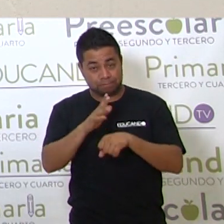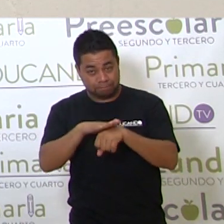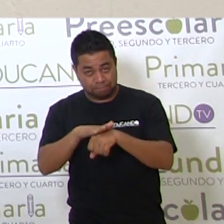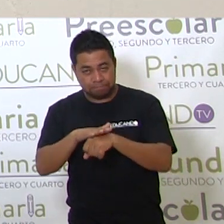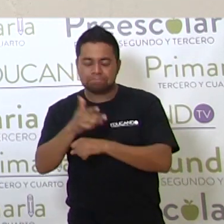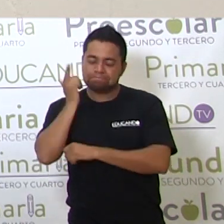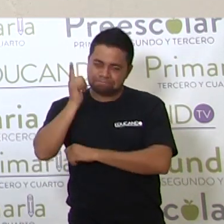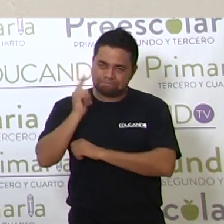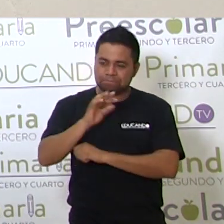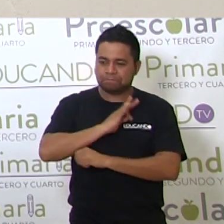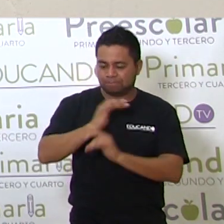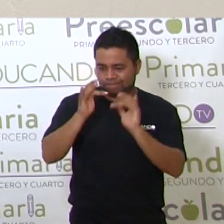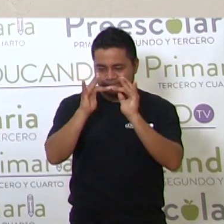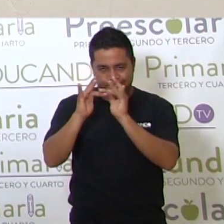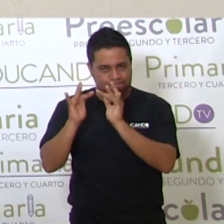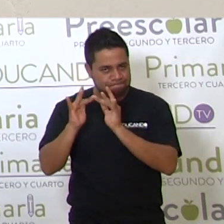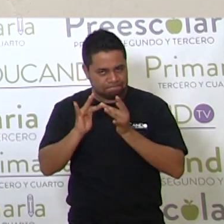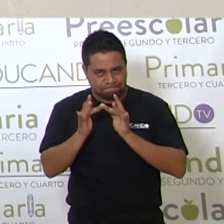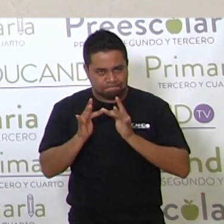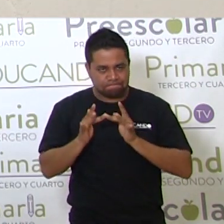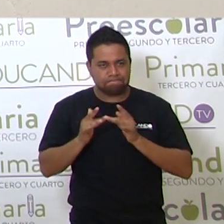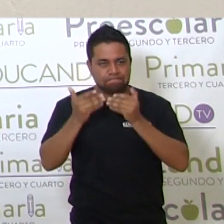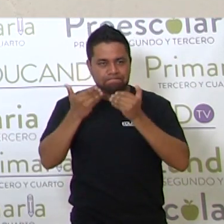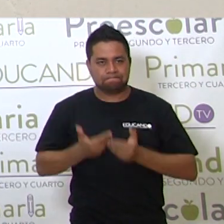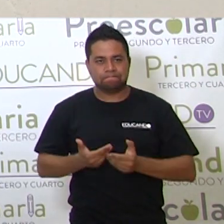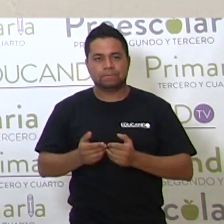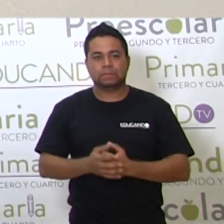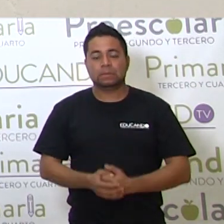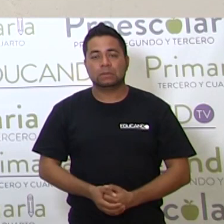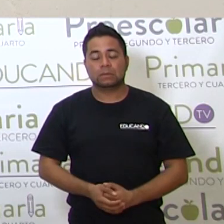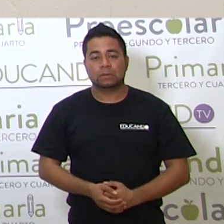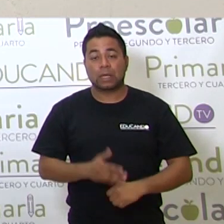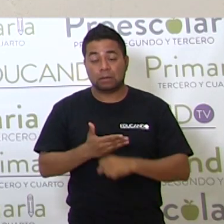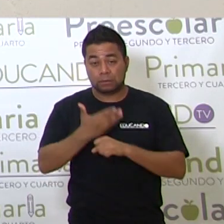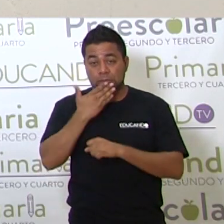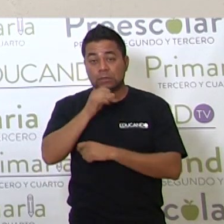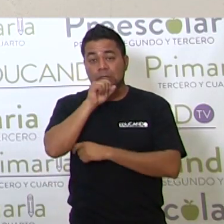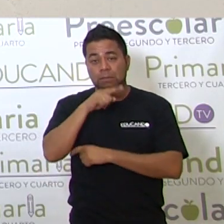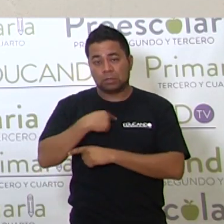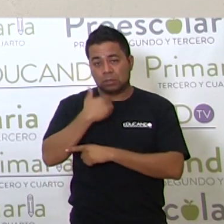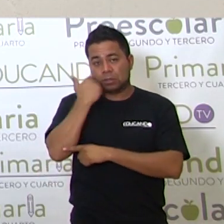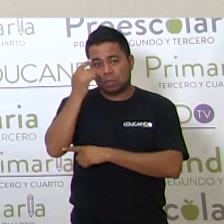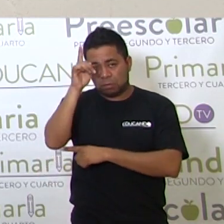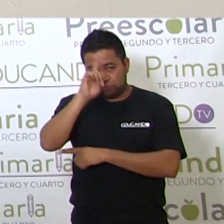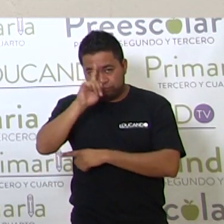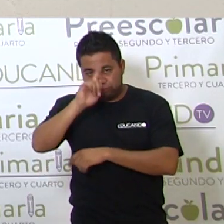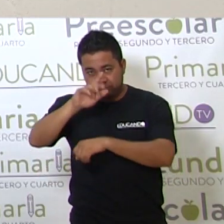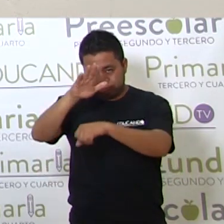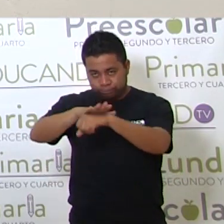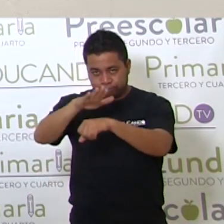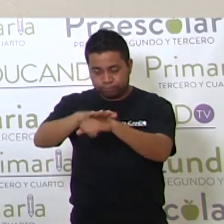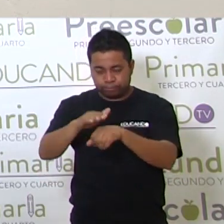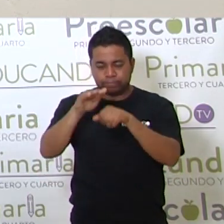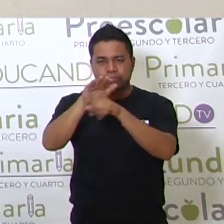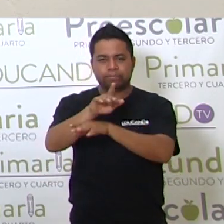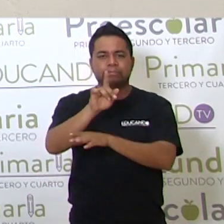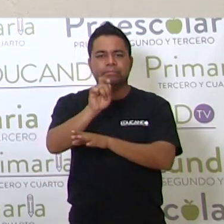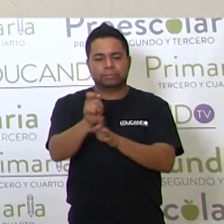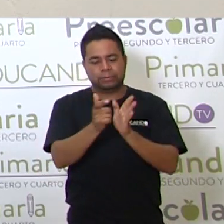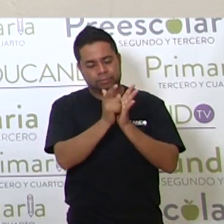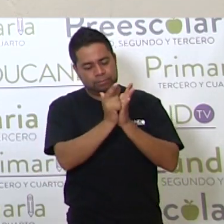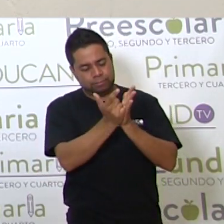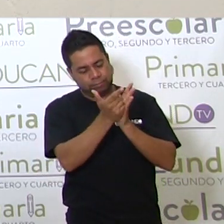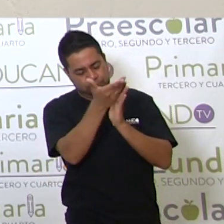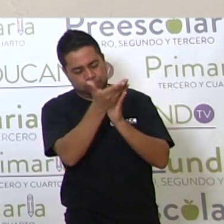espero que nos visiten todos y todas. También quiero hacerles una recomendación literaria. Es este libro que